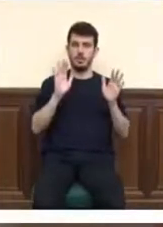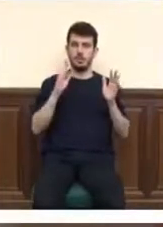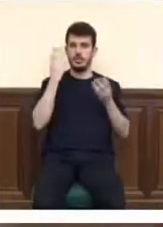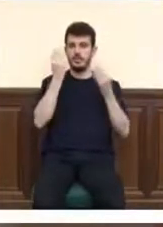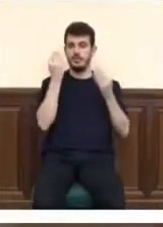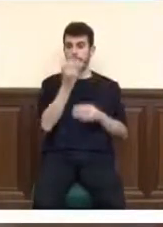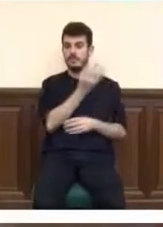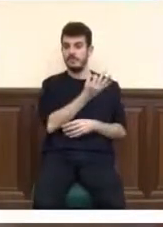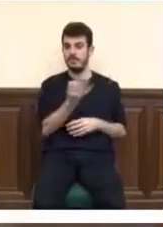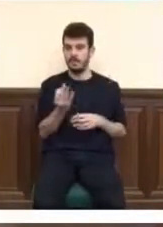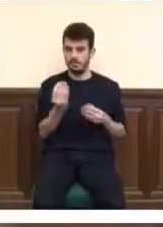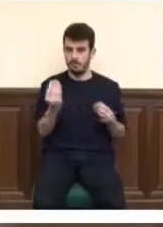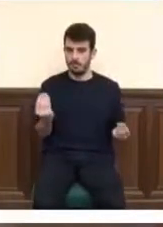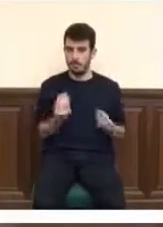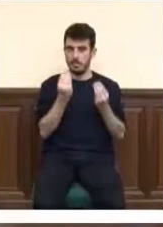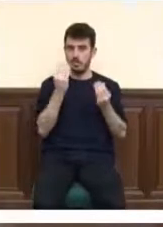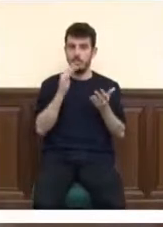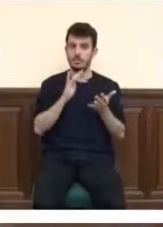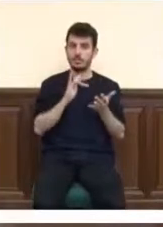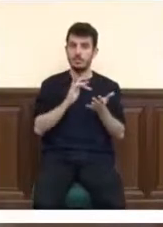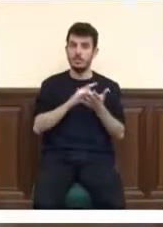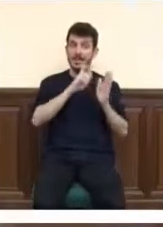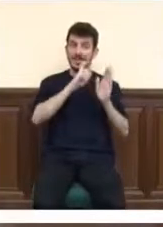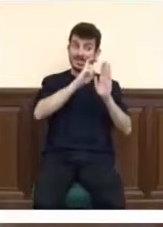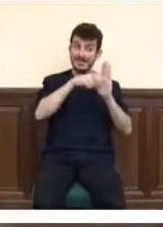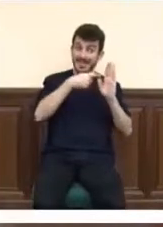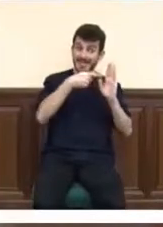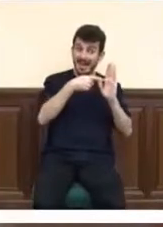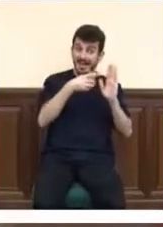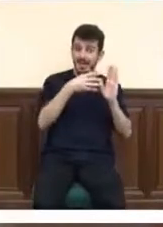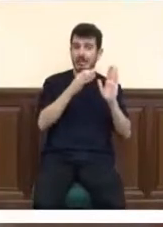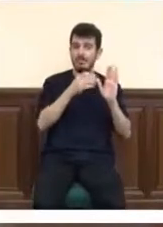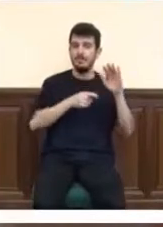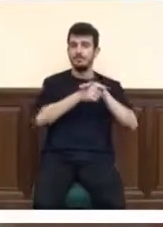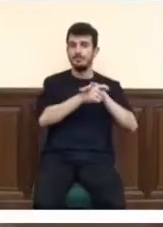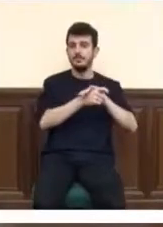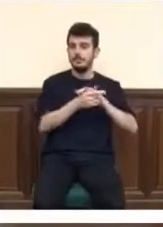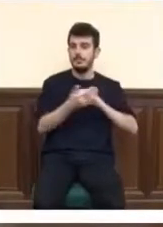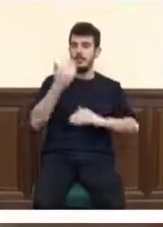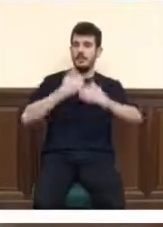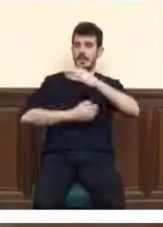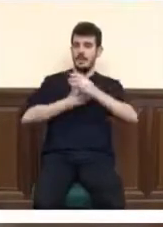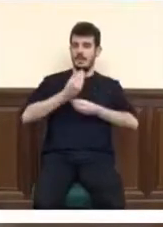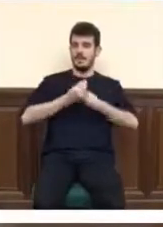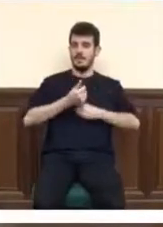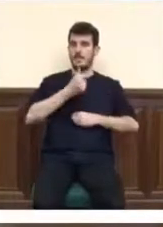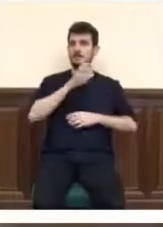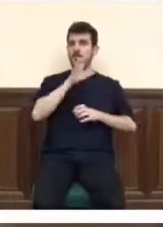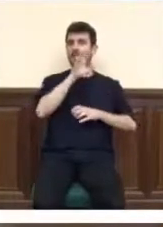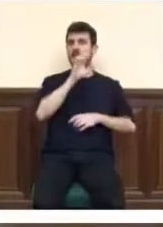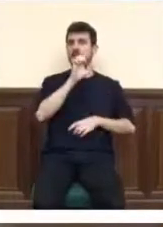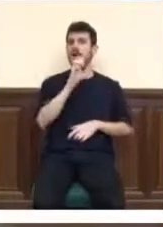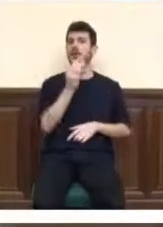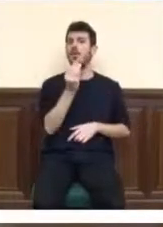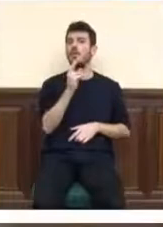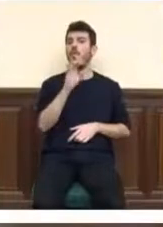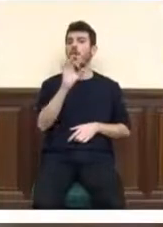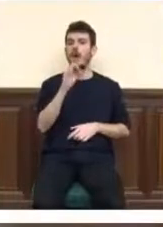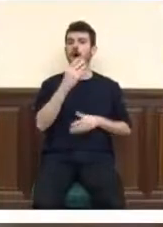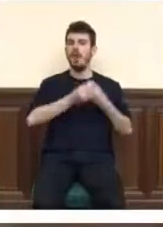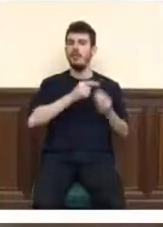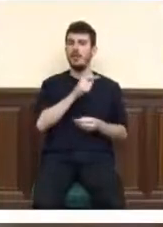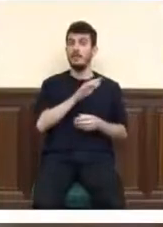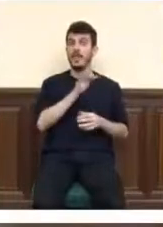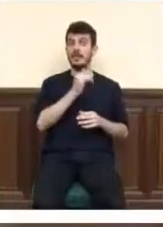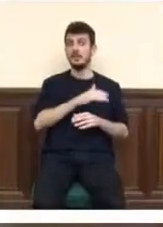eficaz presentarlo en forma de enmienda. Así lo hicimos desde Más País Equo y, además, fue aceptada